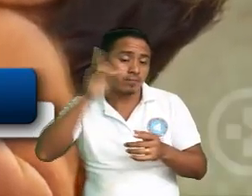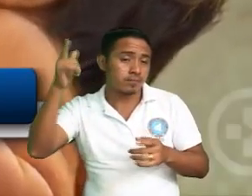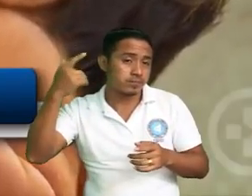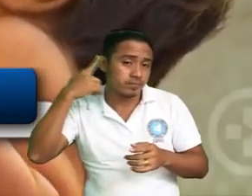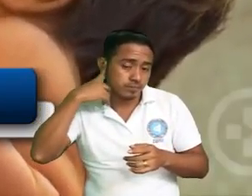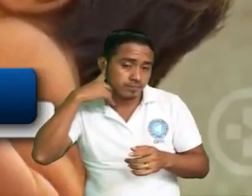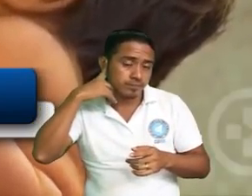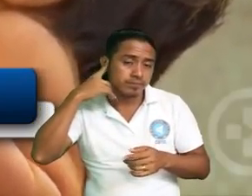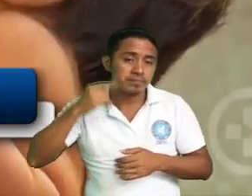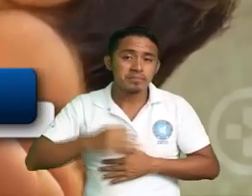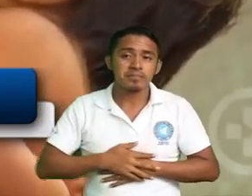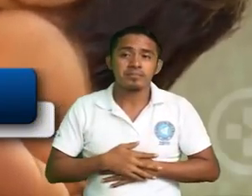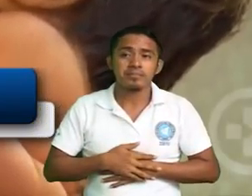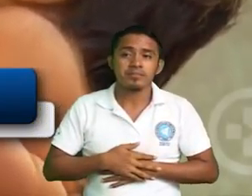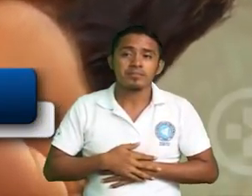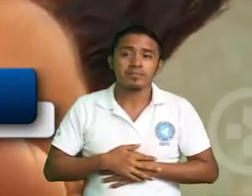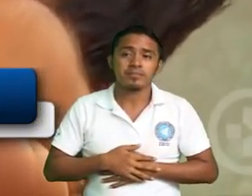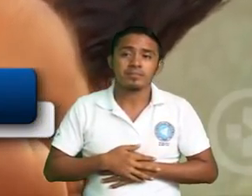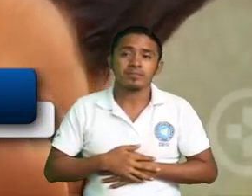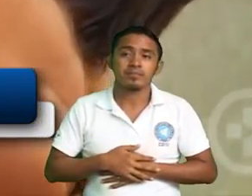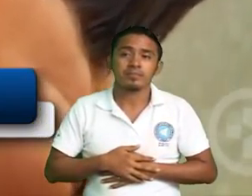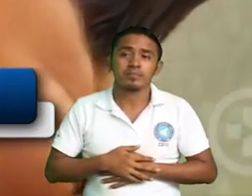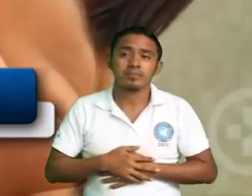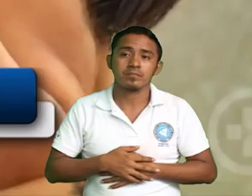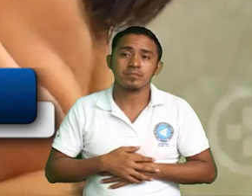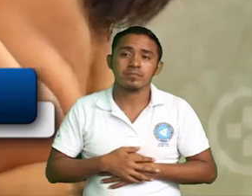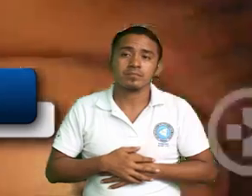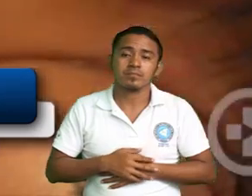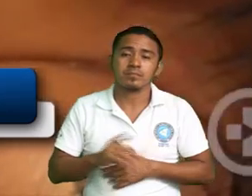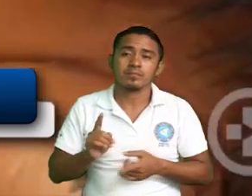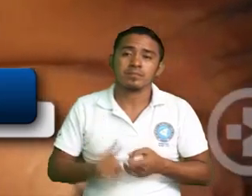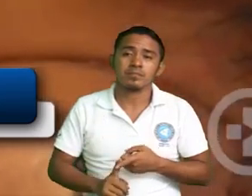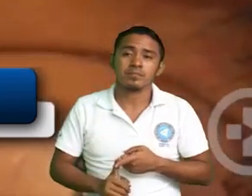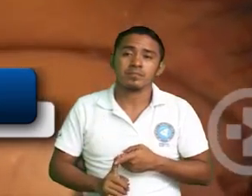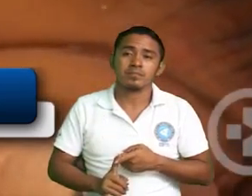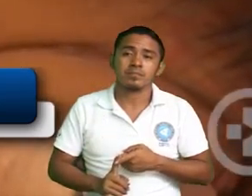¿verdad? En un inicio